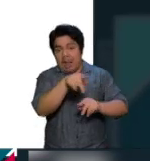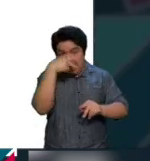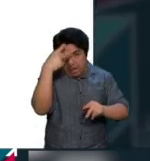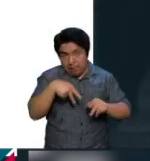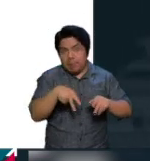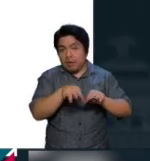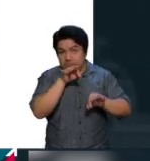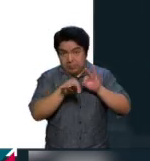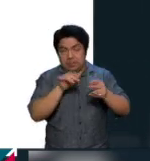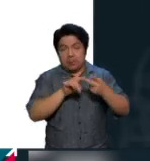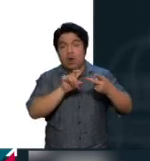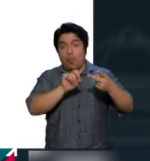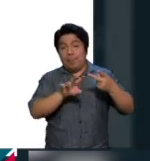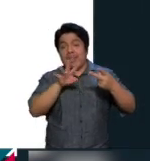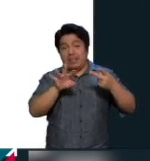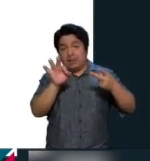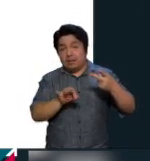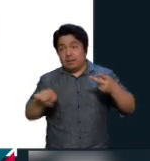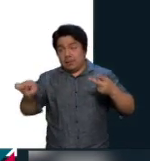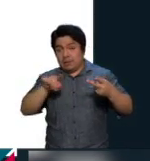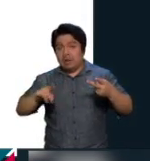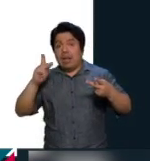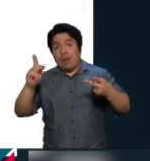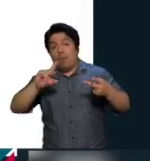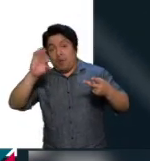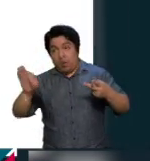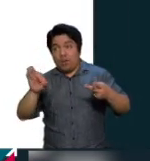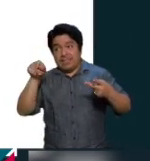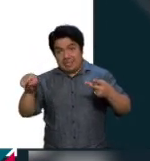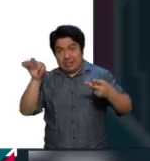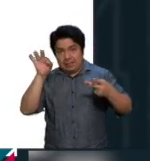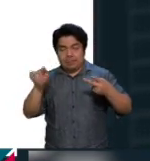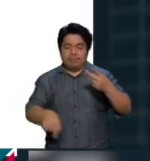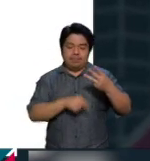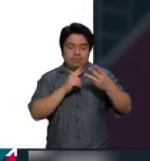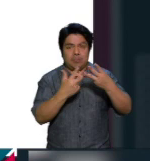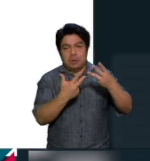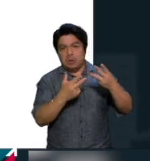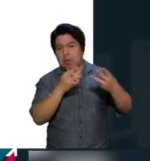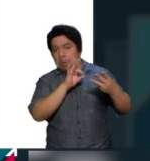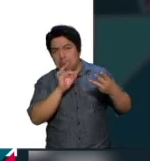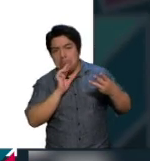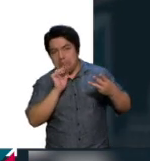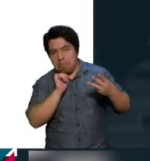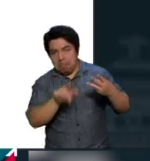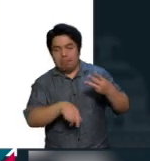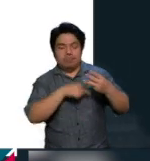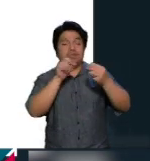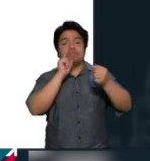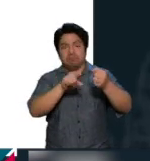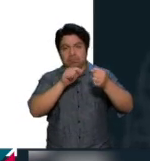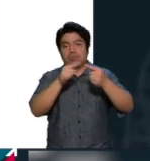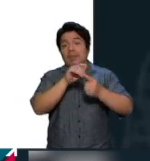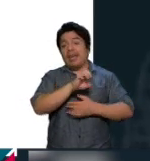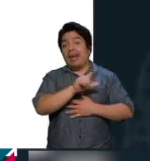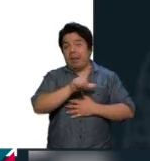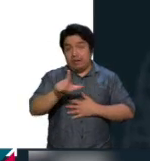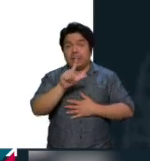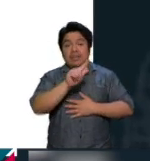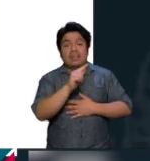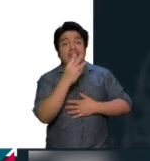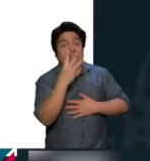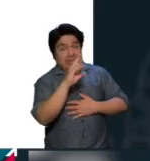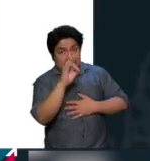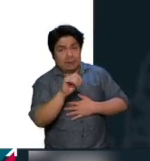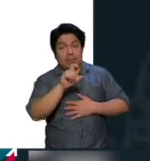México, 24% por el Poder Judicial de la Federación y 8% no contestó. En el mismo orden, Encol registró